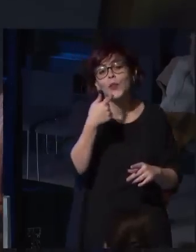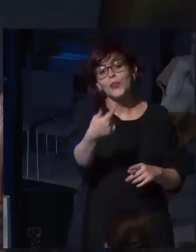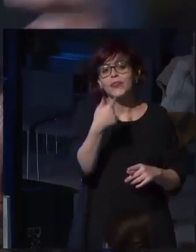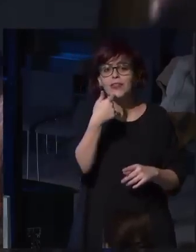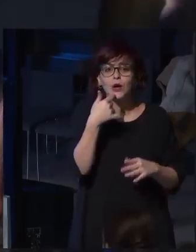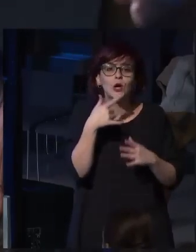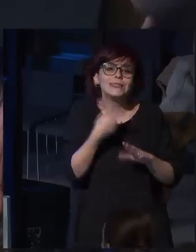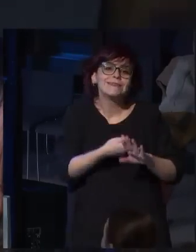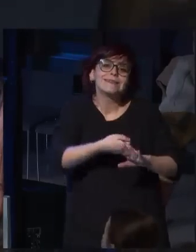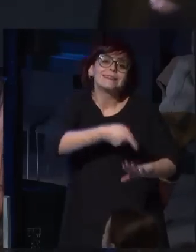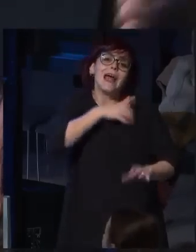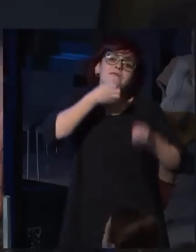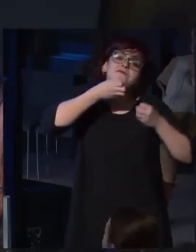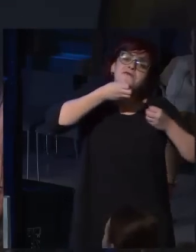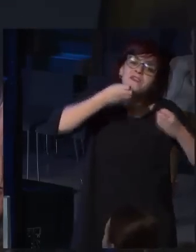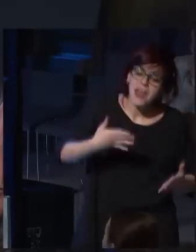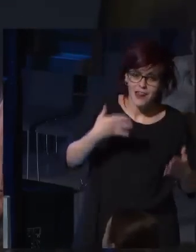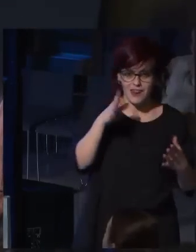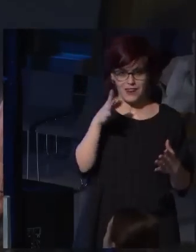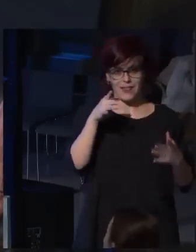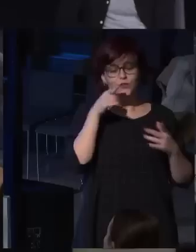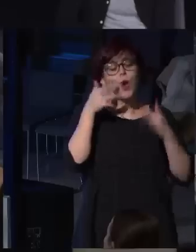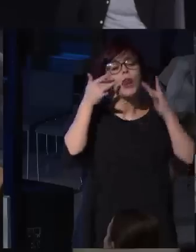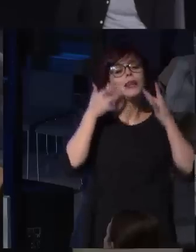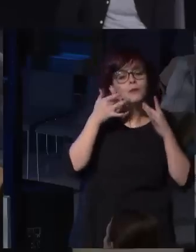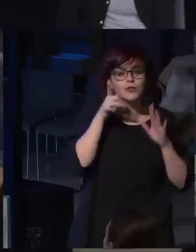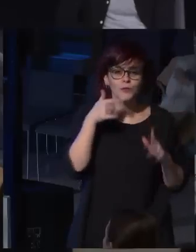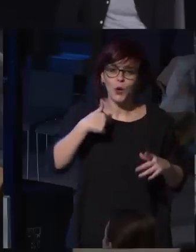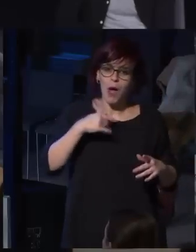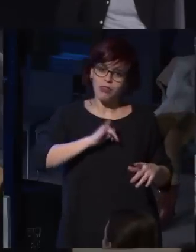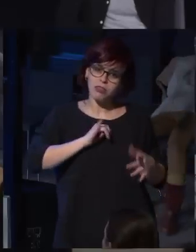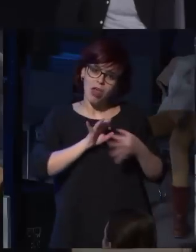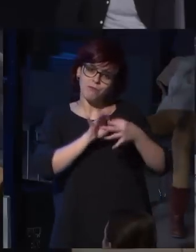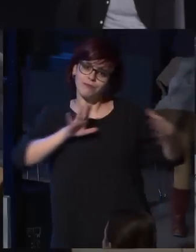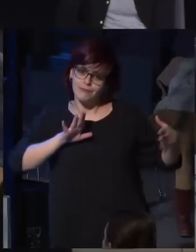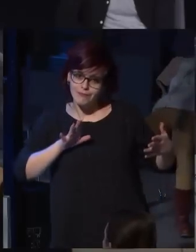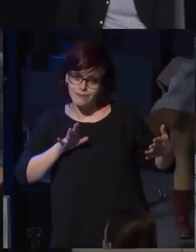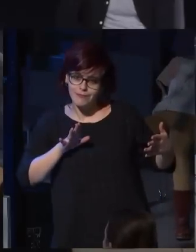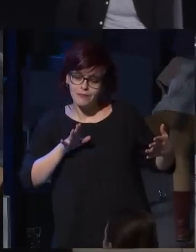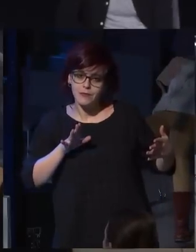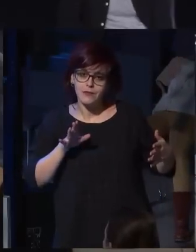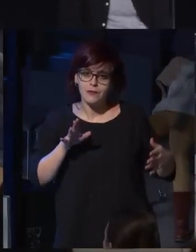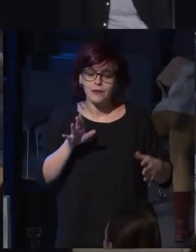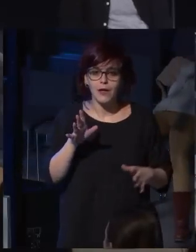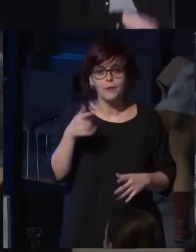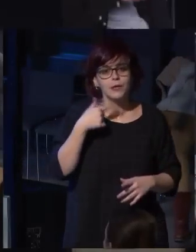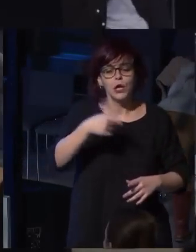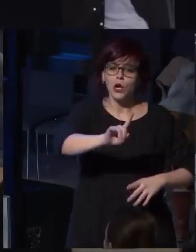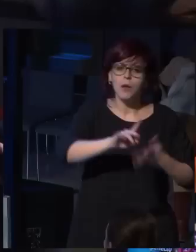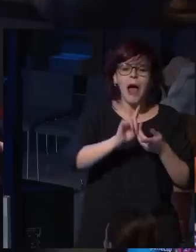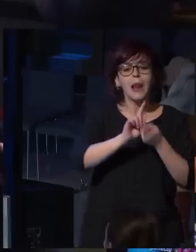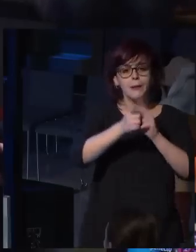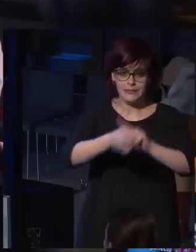no tan bien tocado, sino que suena tan, tan limpio que no es lo que somos nosotras. ¿Cómo se produjo todo ese proceso? No, de hecho, fue un poco al revés, ¿no?